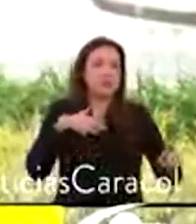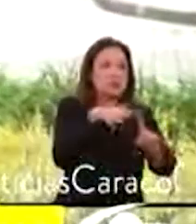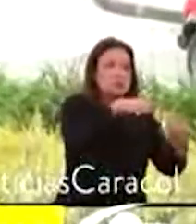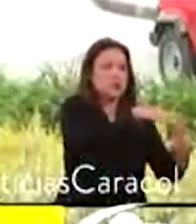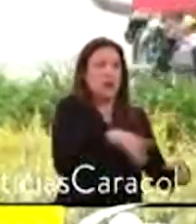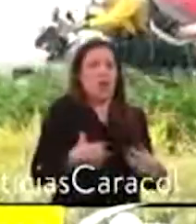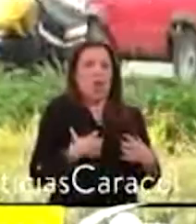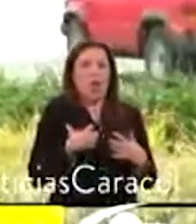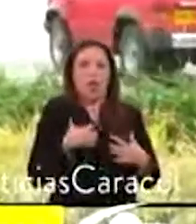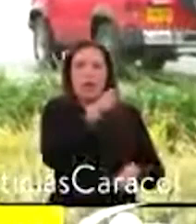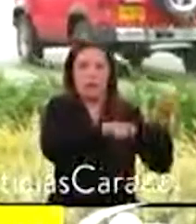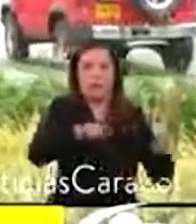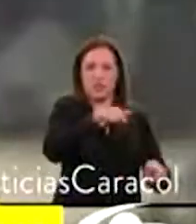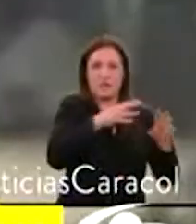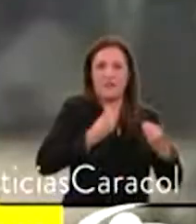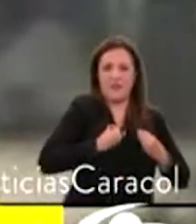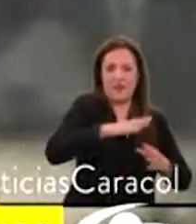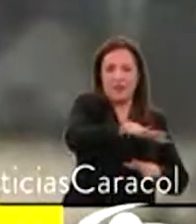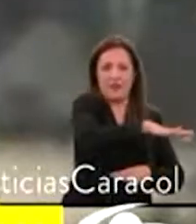habitantes.